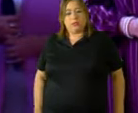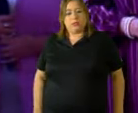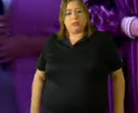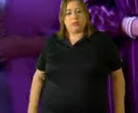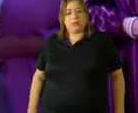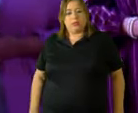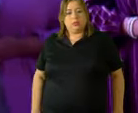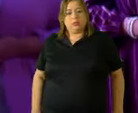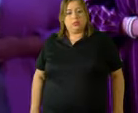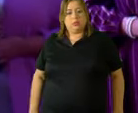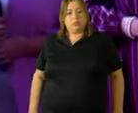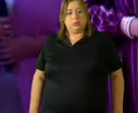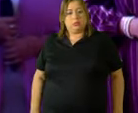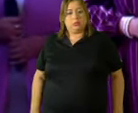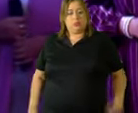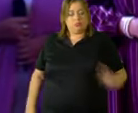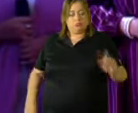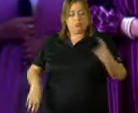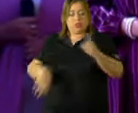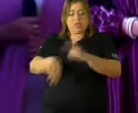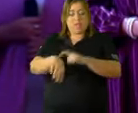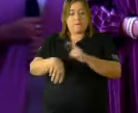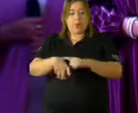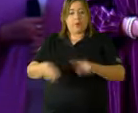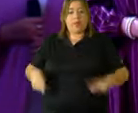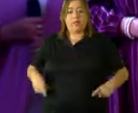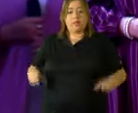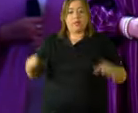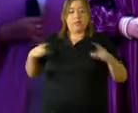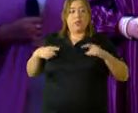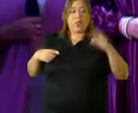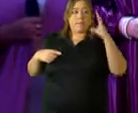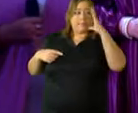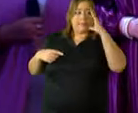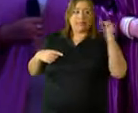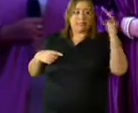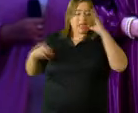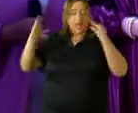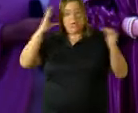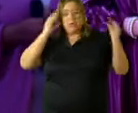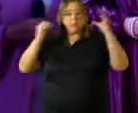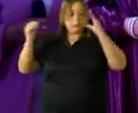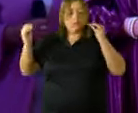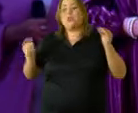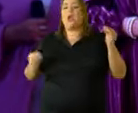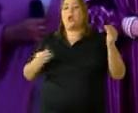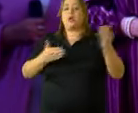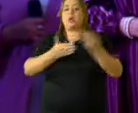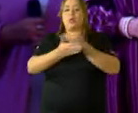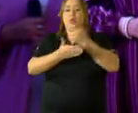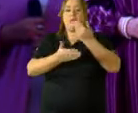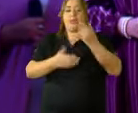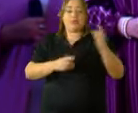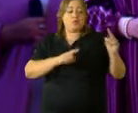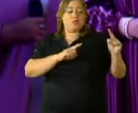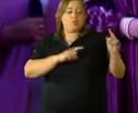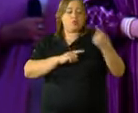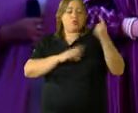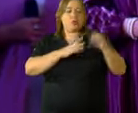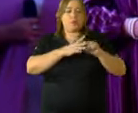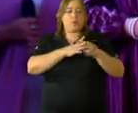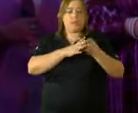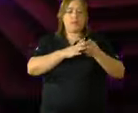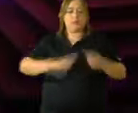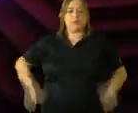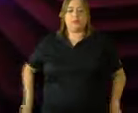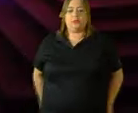Etapa en la vida de ustedes que nunca antes habían experimentado. Pero dice el Señor que esto es solo el principio.